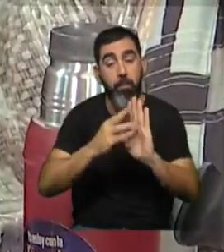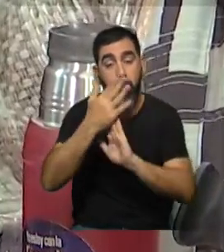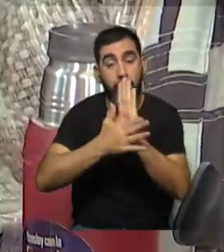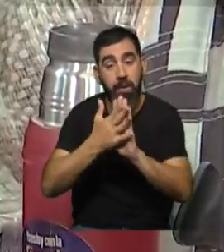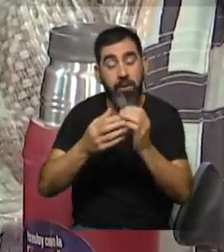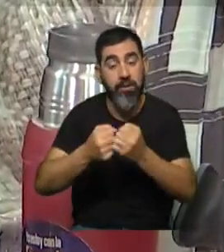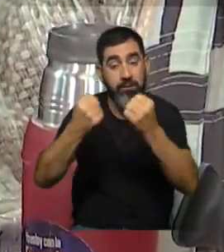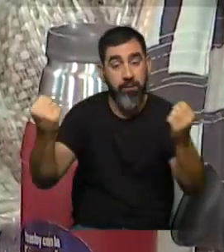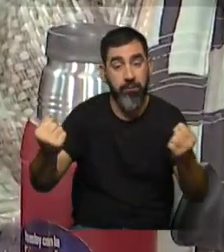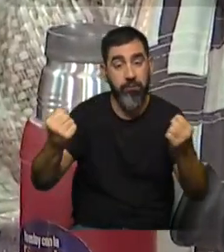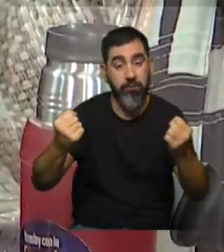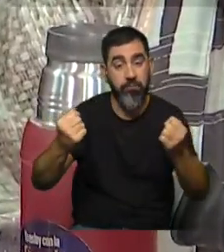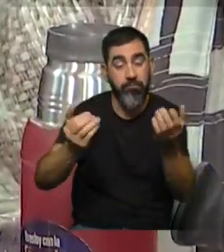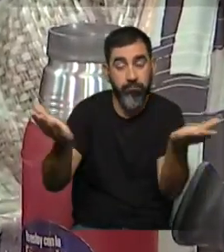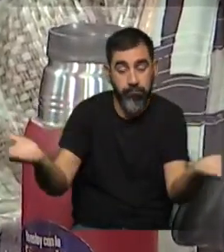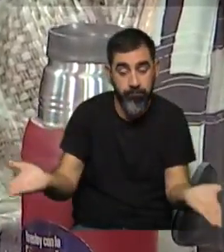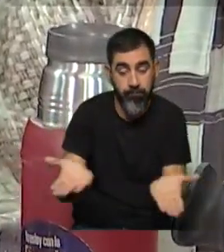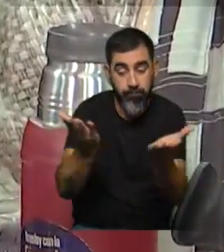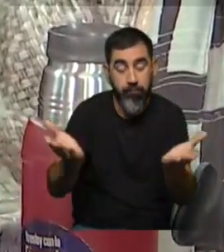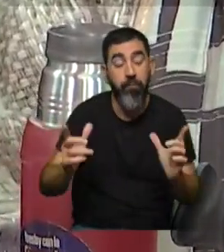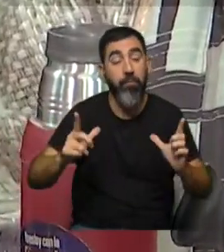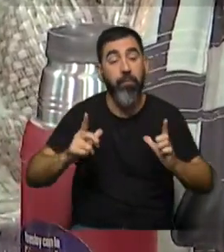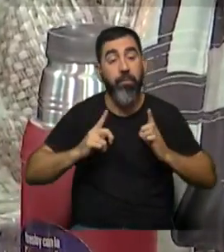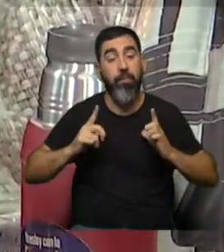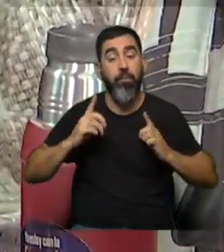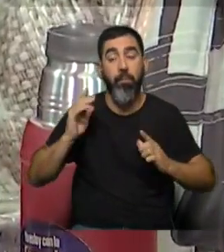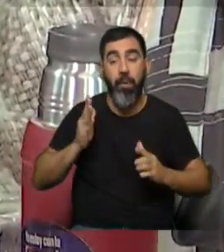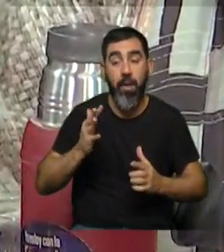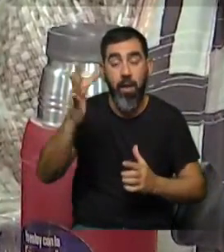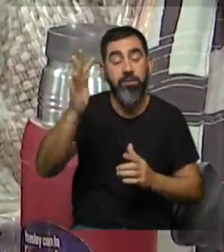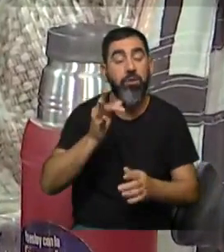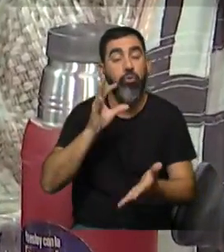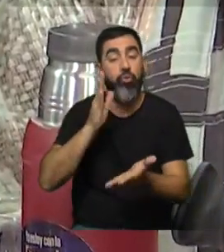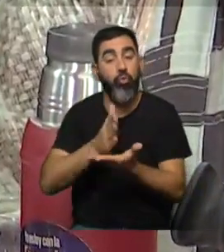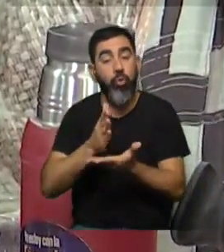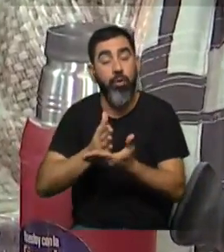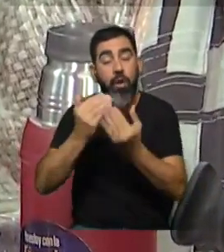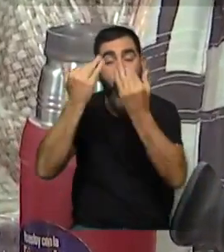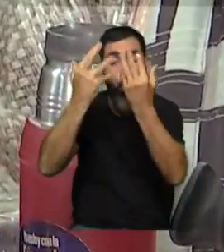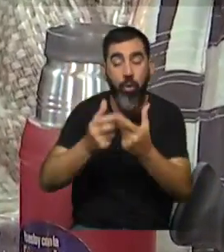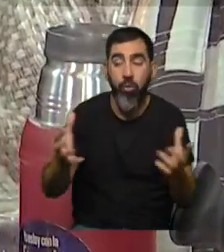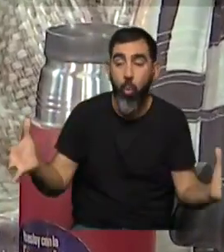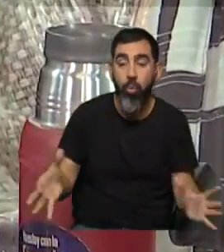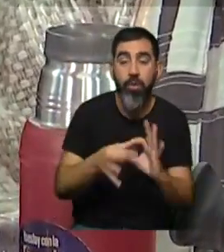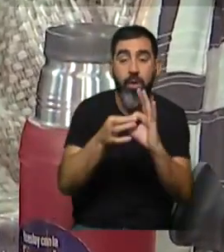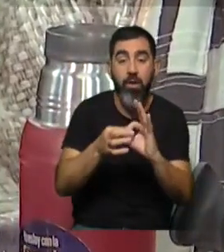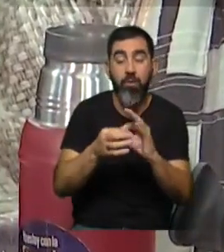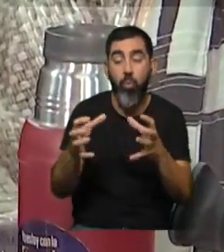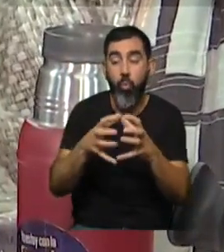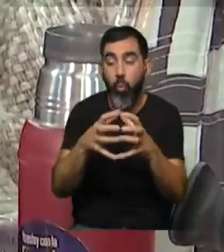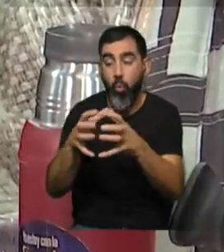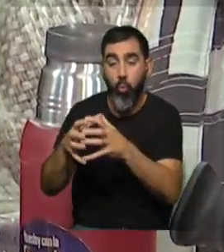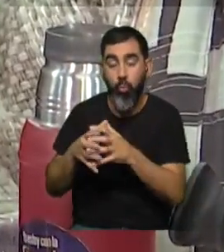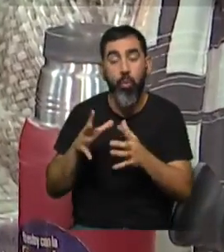ampliada alienta Vientos de Esperanza de solidaridad de organización de unidad de colectivo